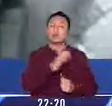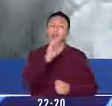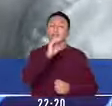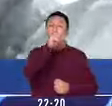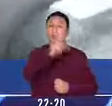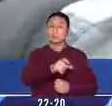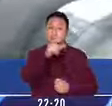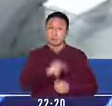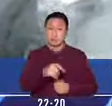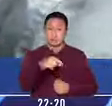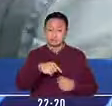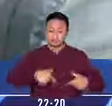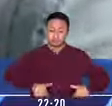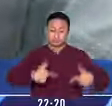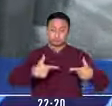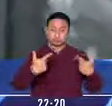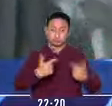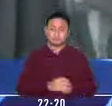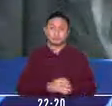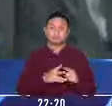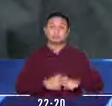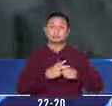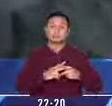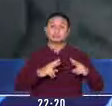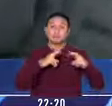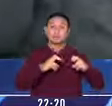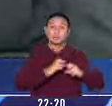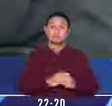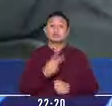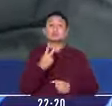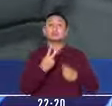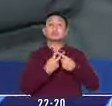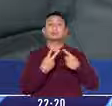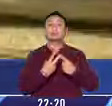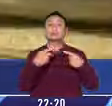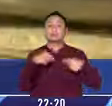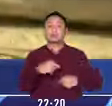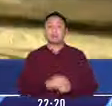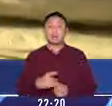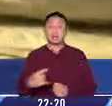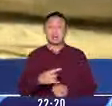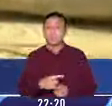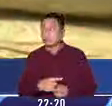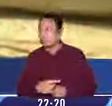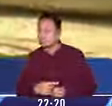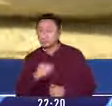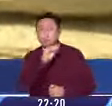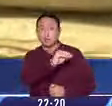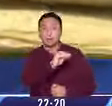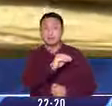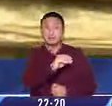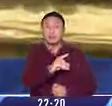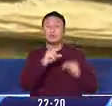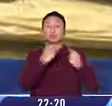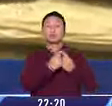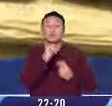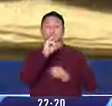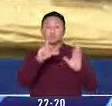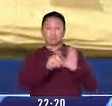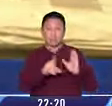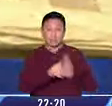extranjera se encontraban armados. De acuerdo a las primeras investigaciones, estos sujetos operaban como campaneros. Se presume que son contratados por las mafias para